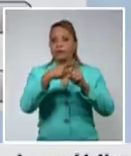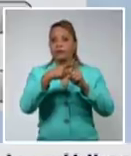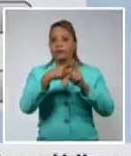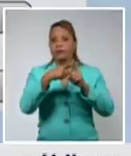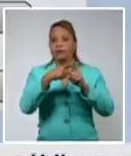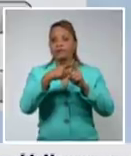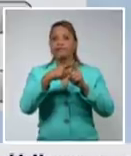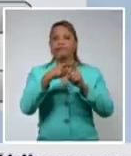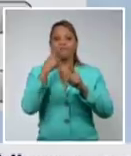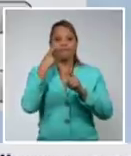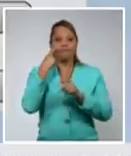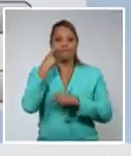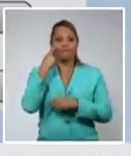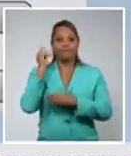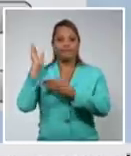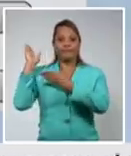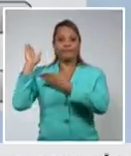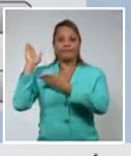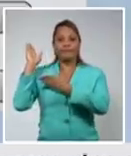pues